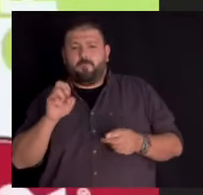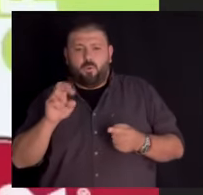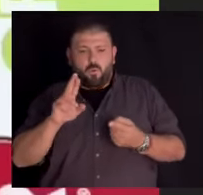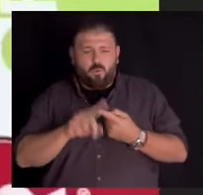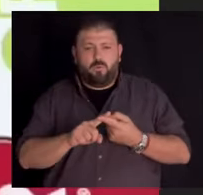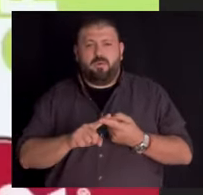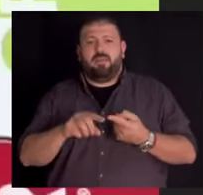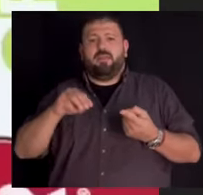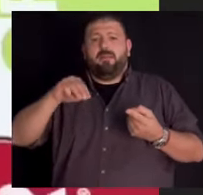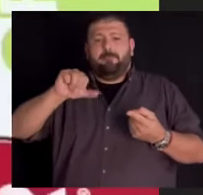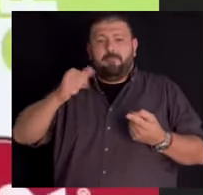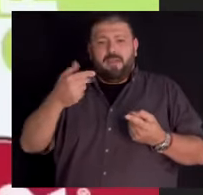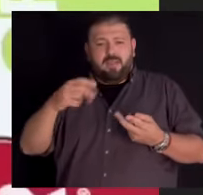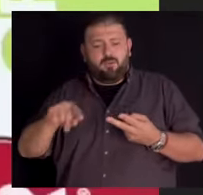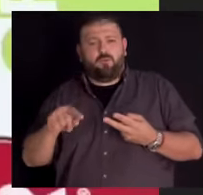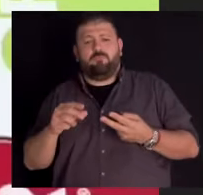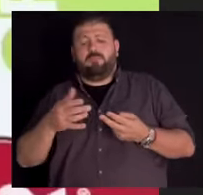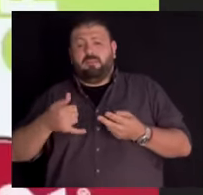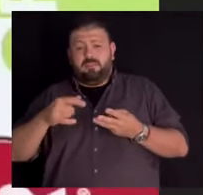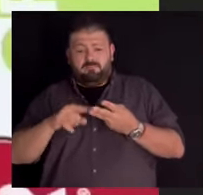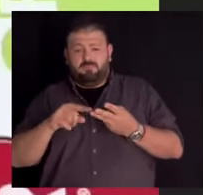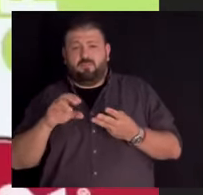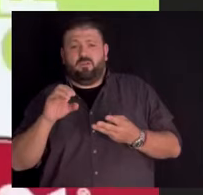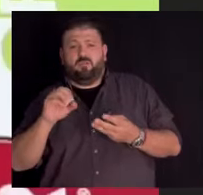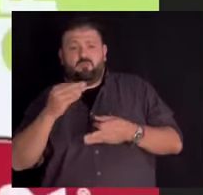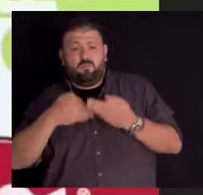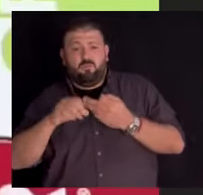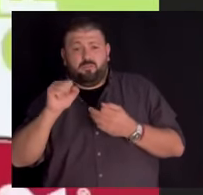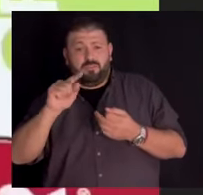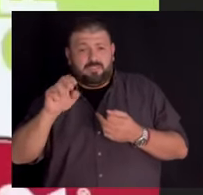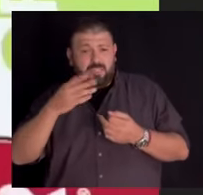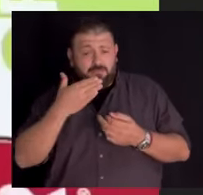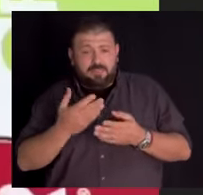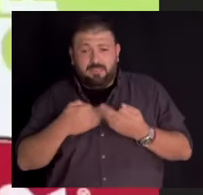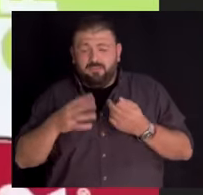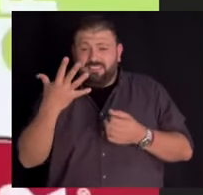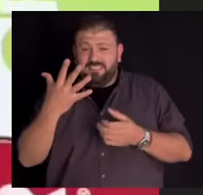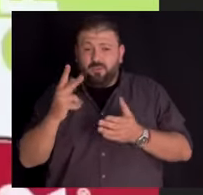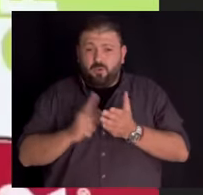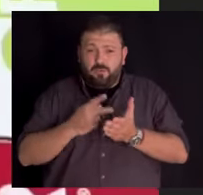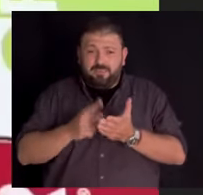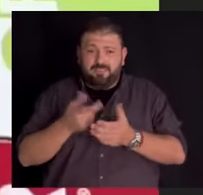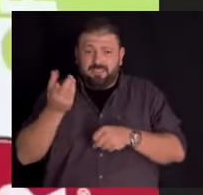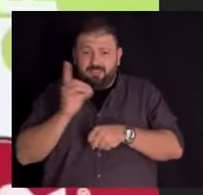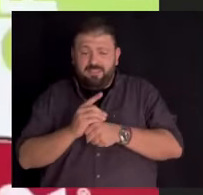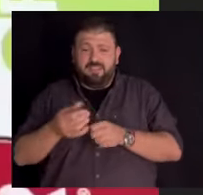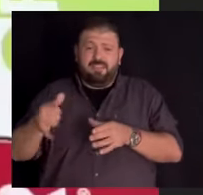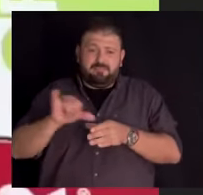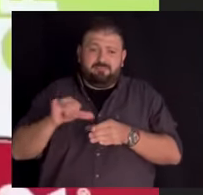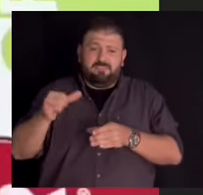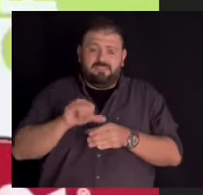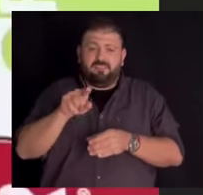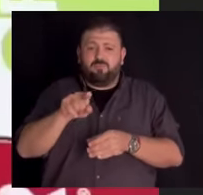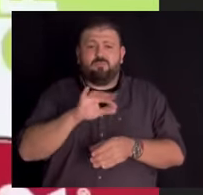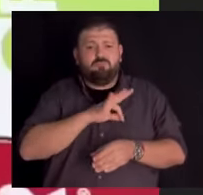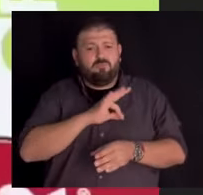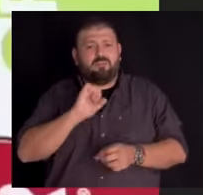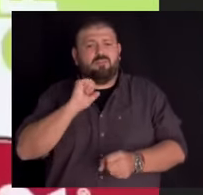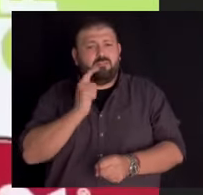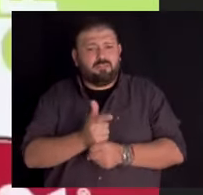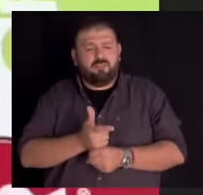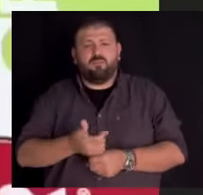Omni Plus 4-5 veces al día y empieza a darte cuenta que huir de los problemas no lo